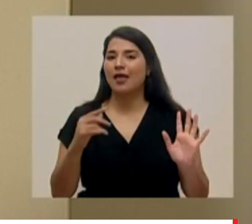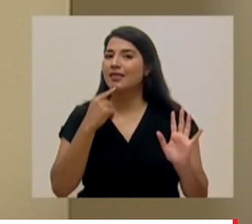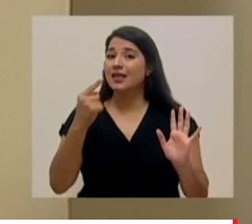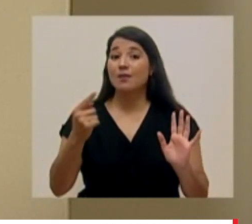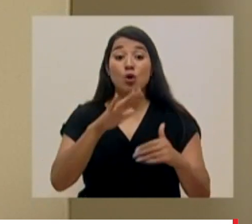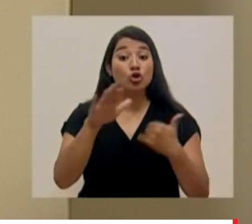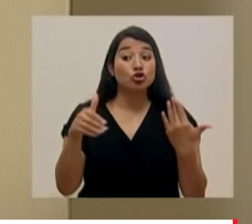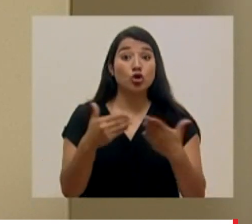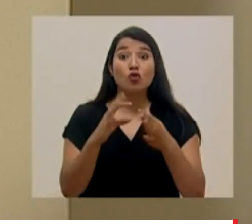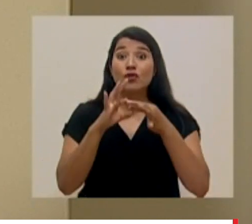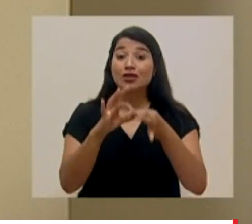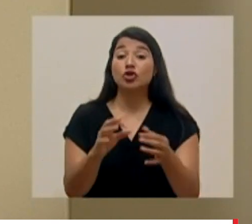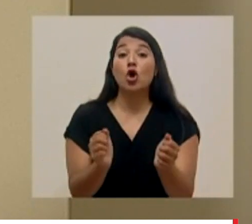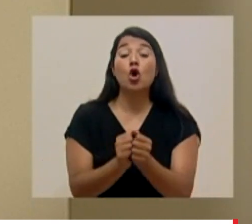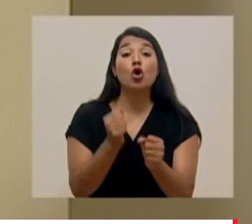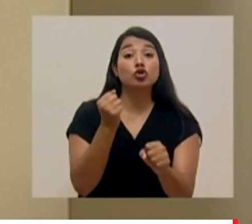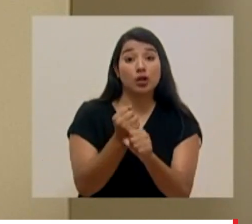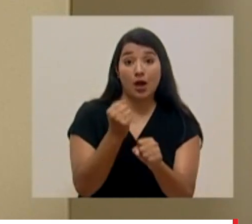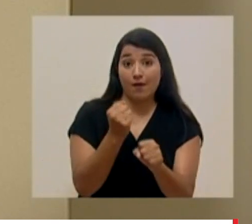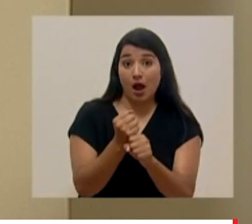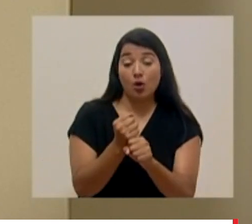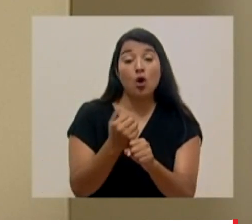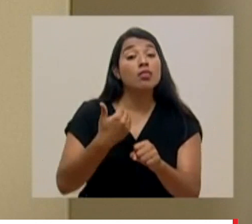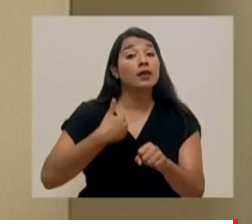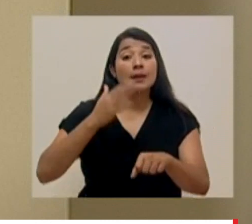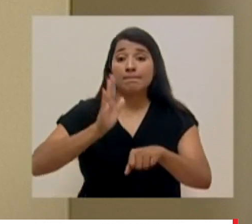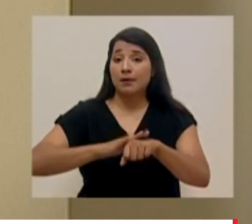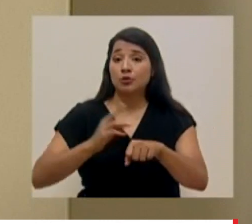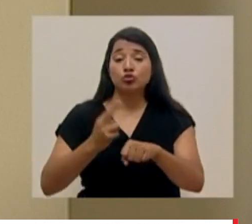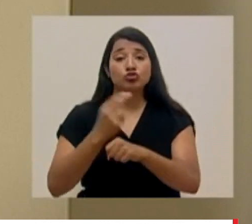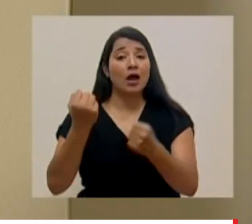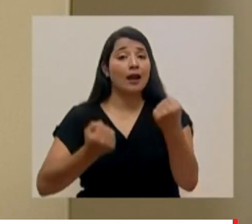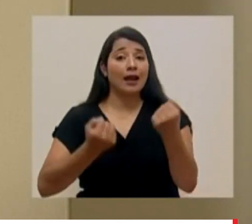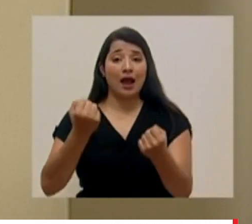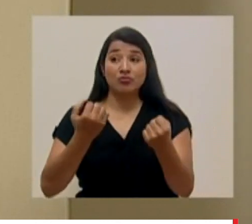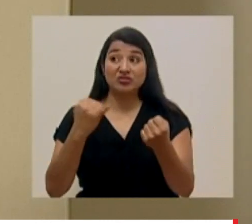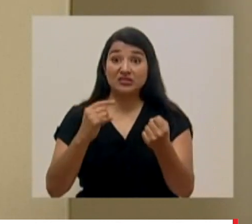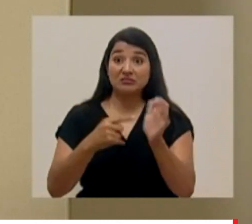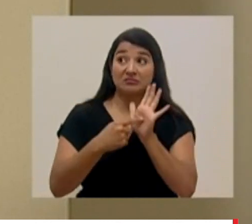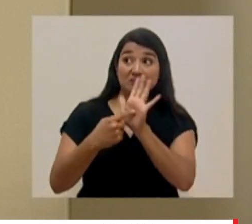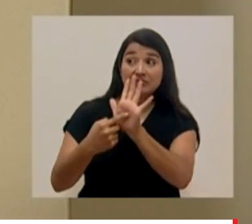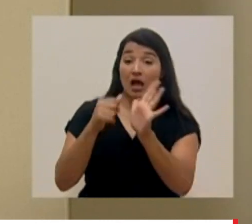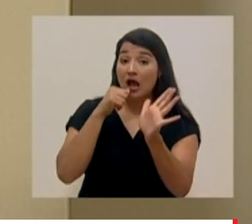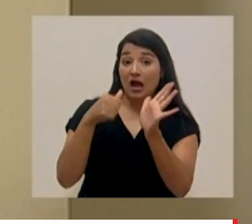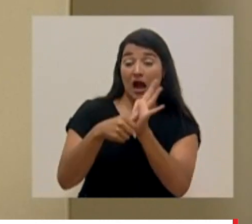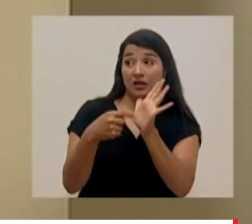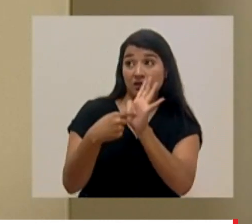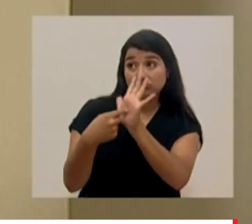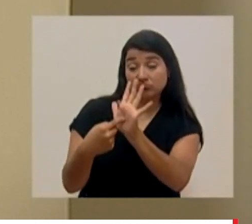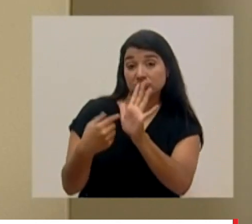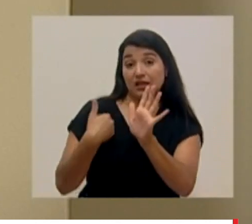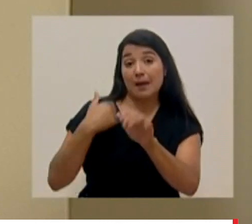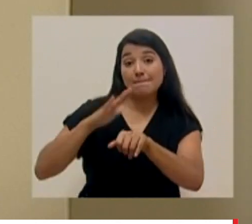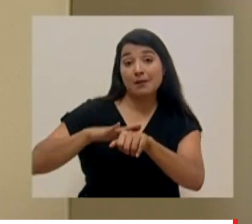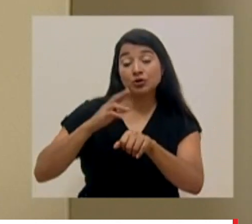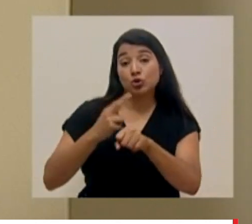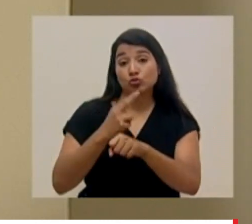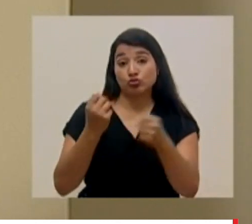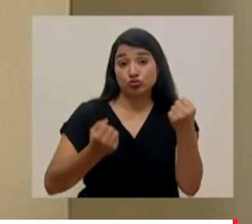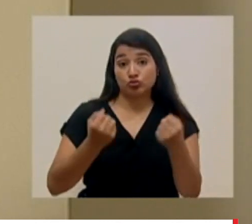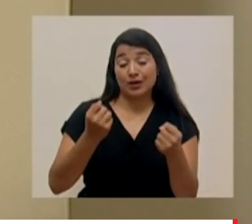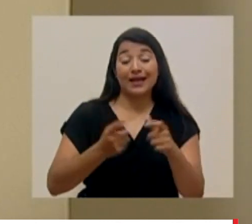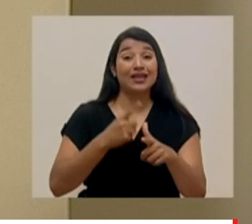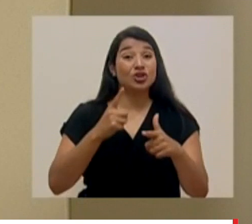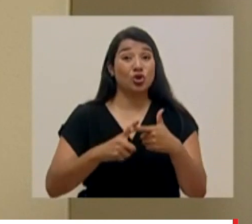restricción vehicular si se presenta una nota, ¿verdad?, debidamente que sea válida. Así que en ese sentido ya del cambio del